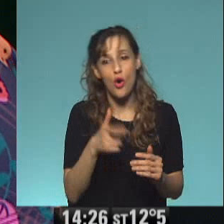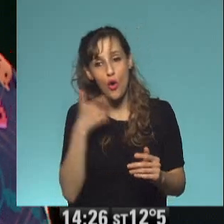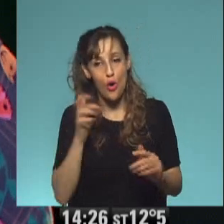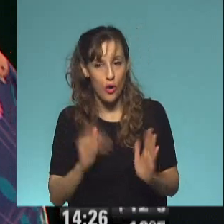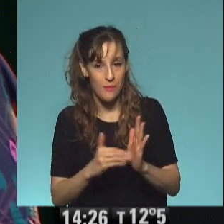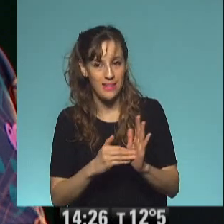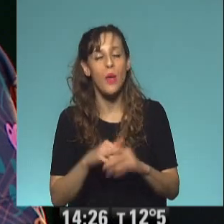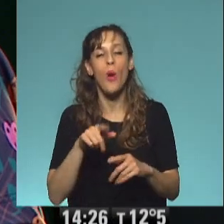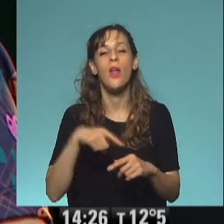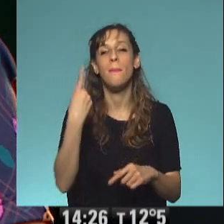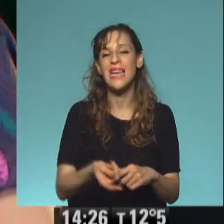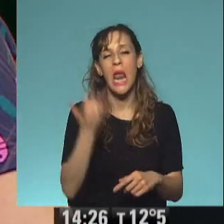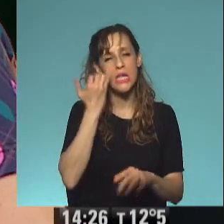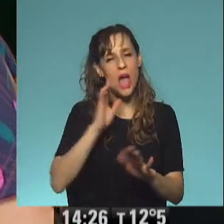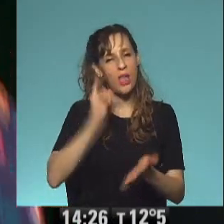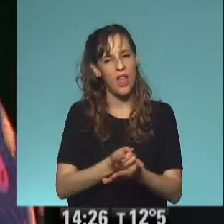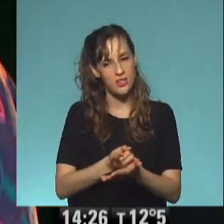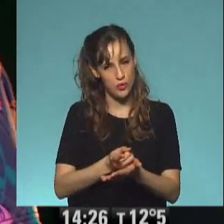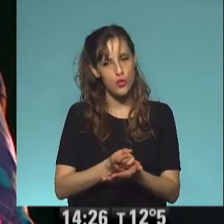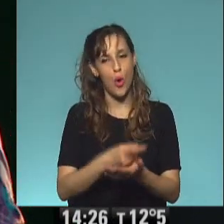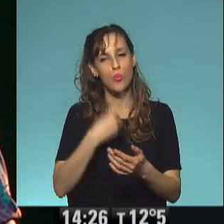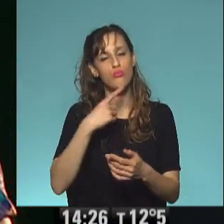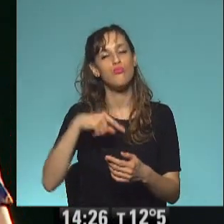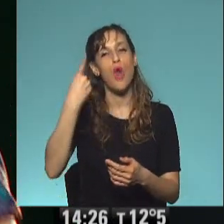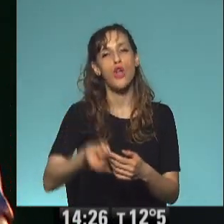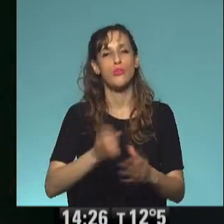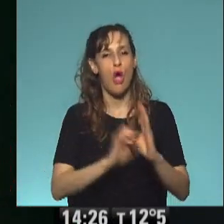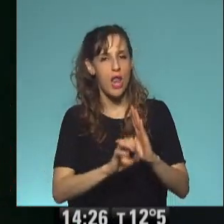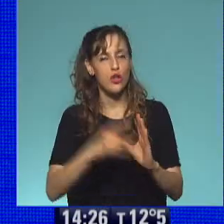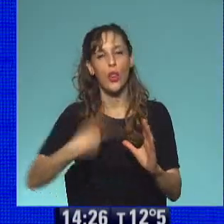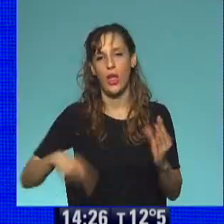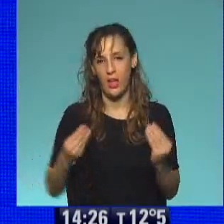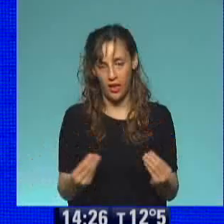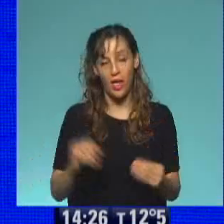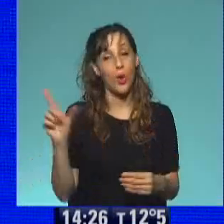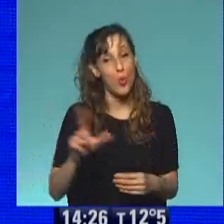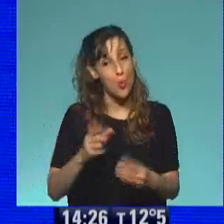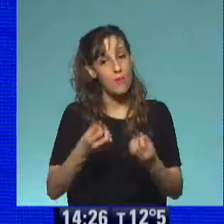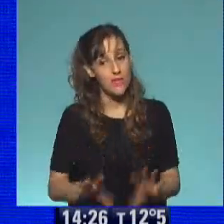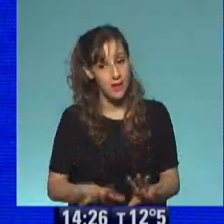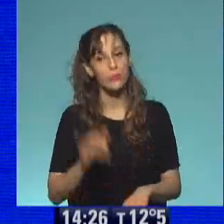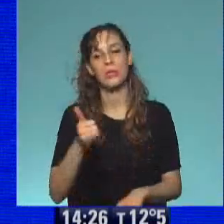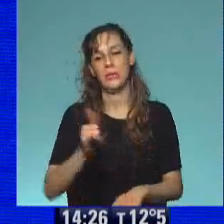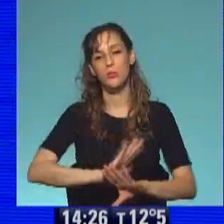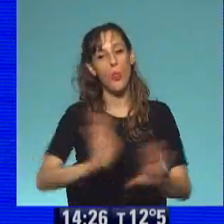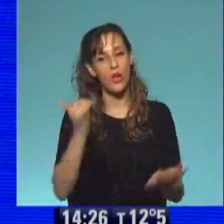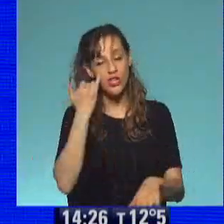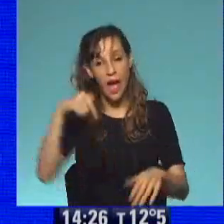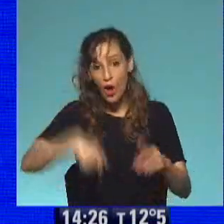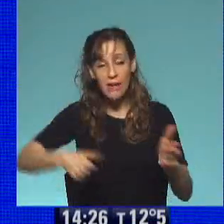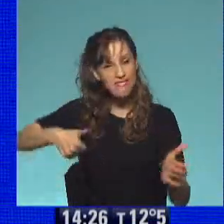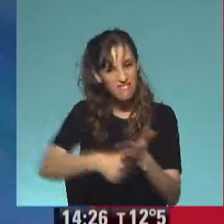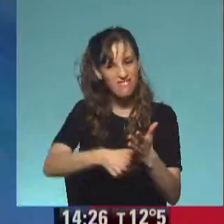mañana ya podemos decidir de qué color va a ser nuestra colección. Y el lunes arrancamos. Bien, ya. Bueno, genial. Tenemos que ir a un